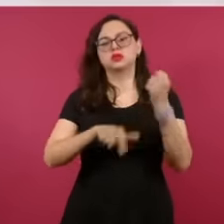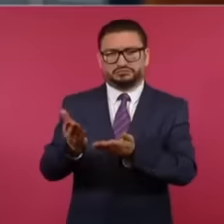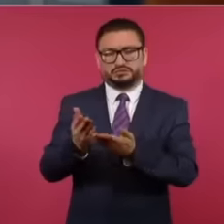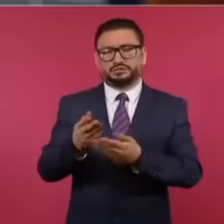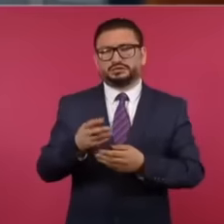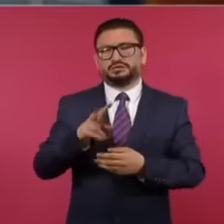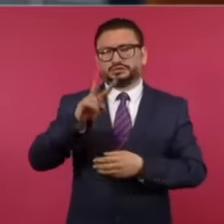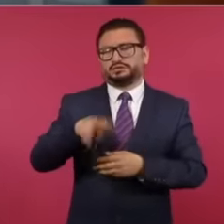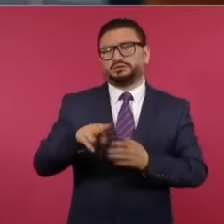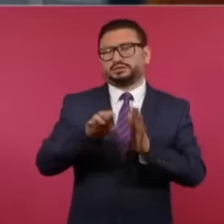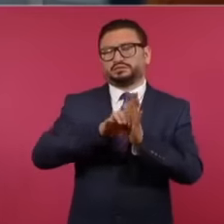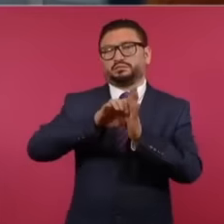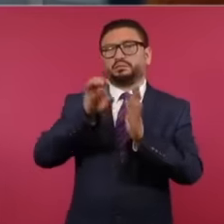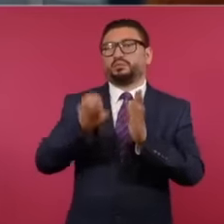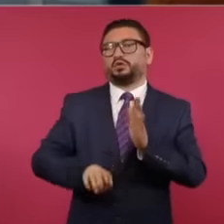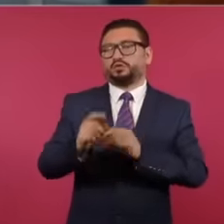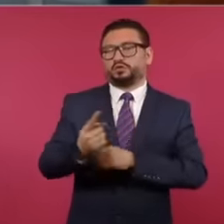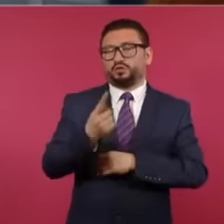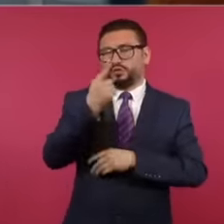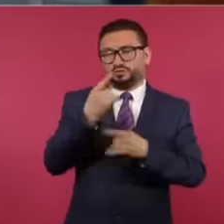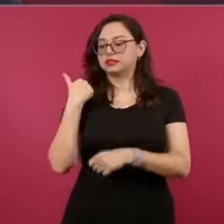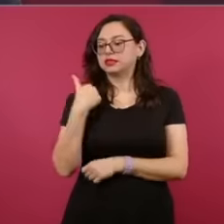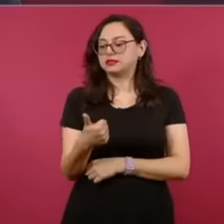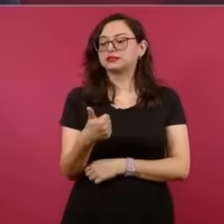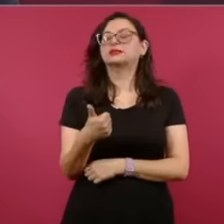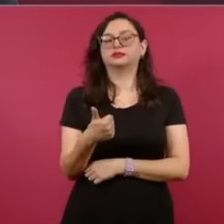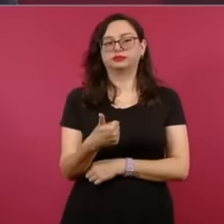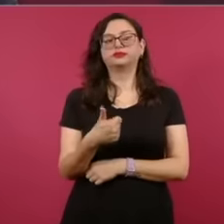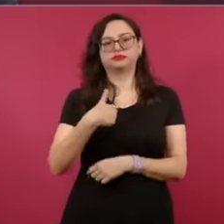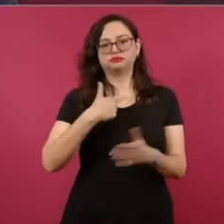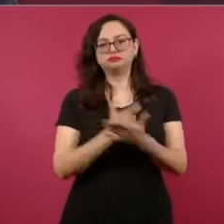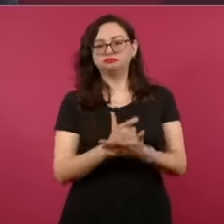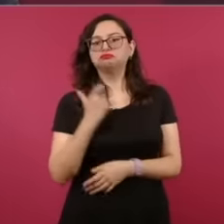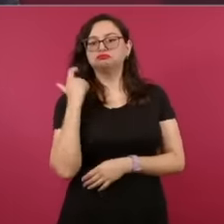No, en el 6. En el 6.